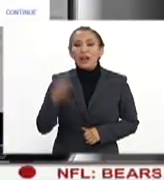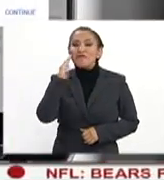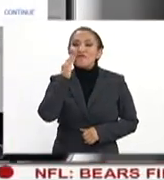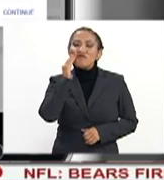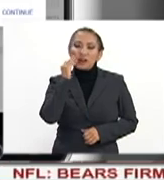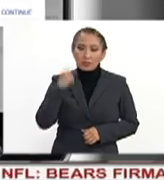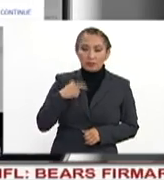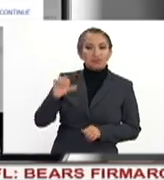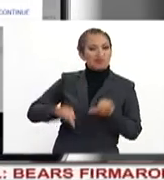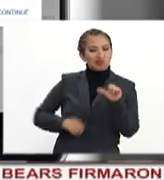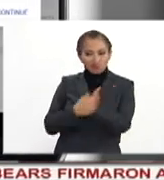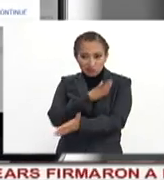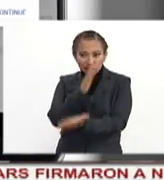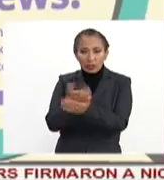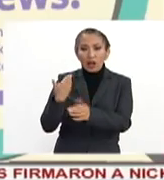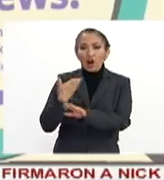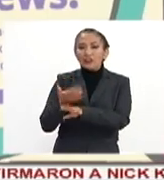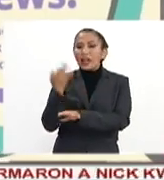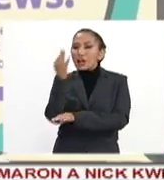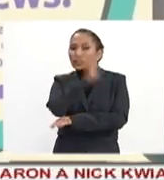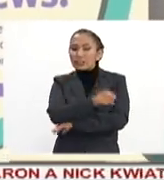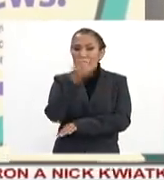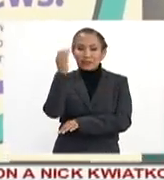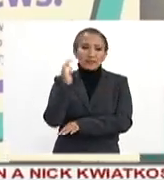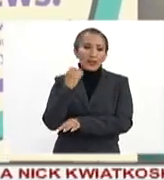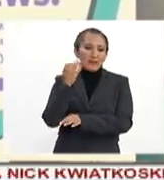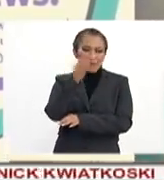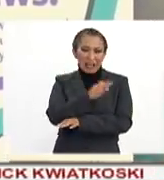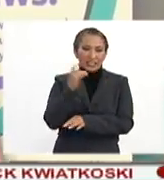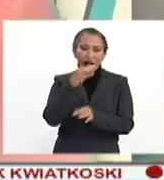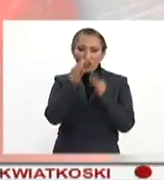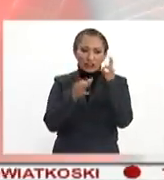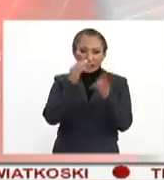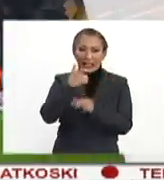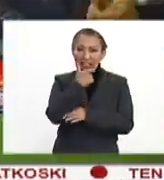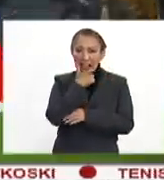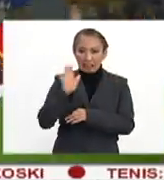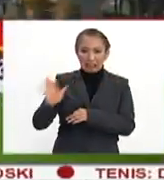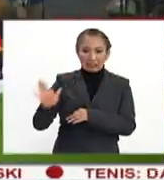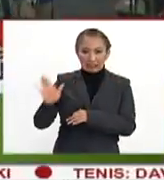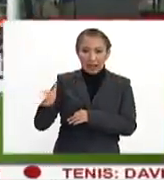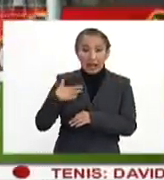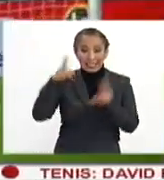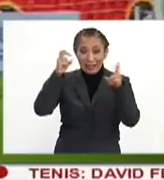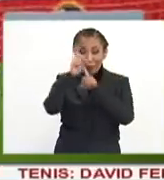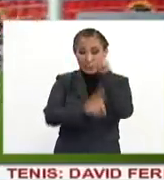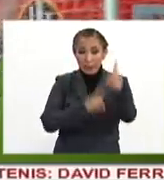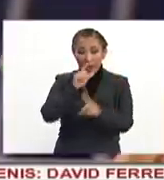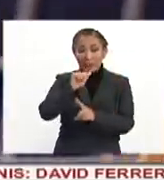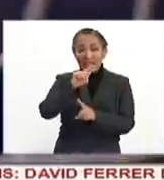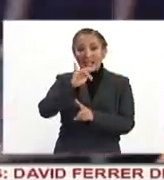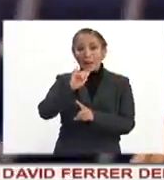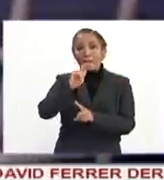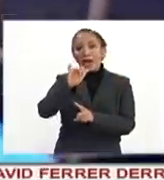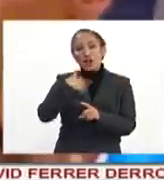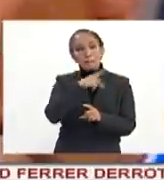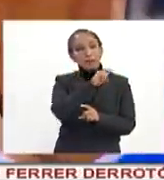Facebook toma acciones en contra de las noticias falsas en Reino Unido. Y en los deportes,